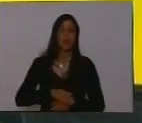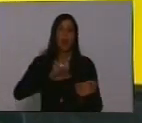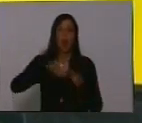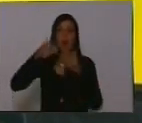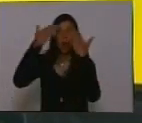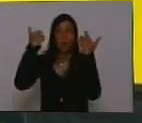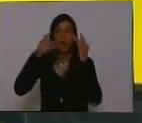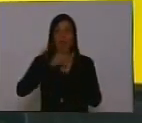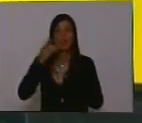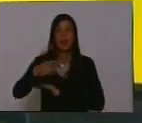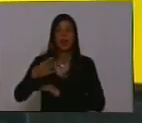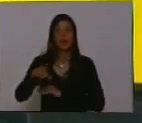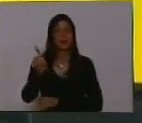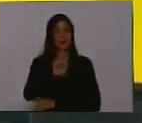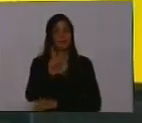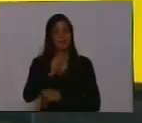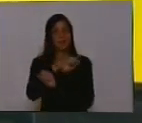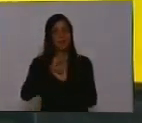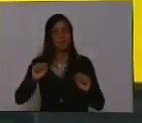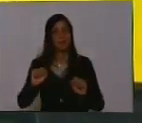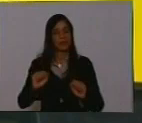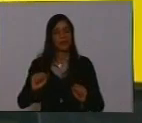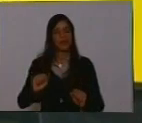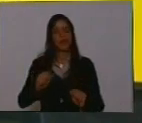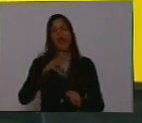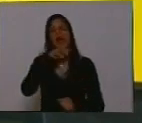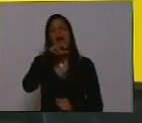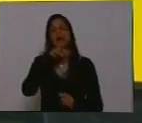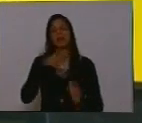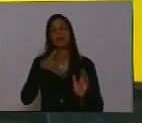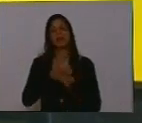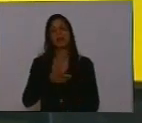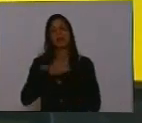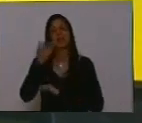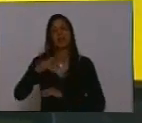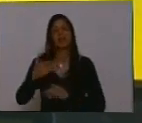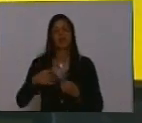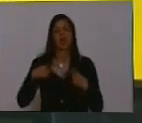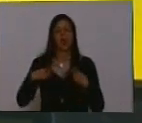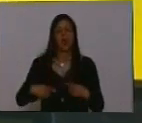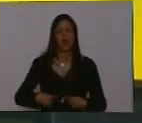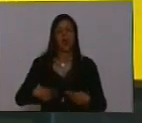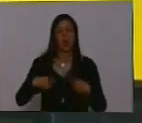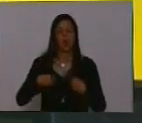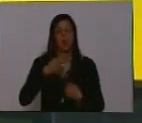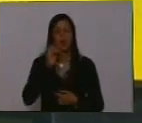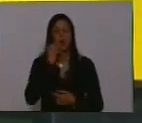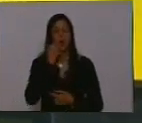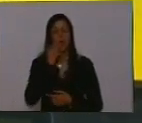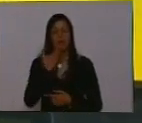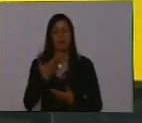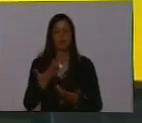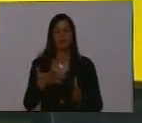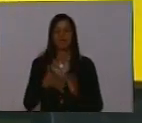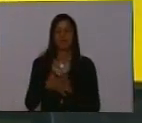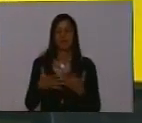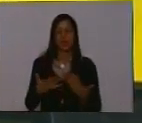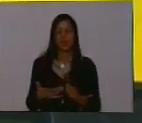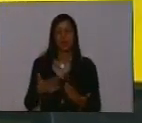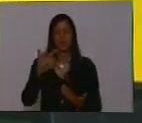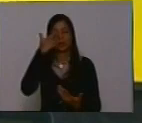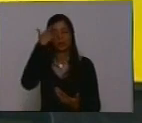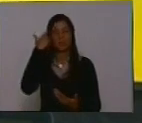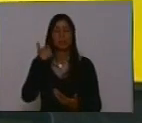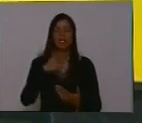es que hablar de los derechos de la juventud, incluso hablarlo fuera del socialismo, es más imposible